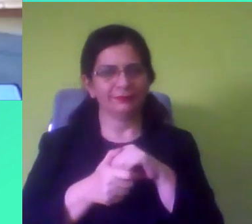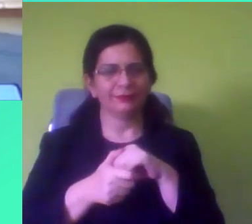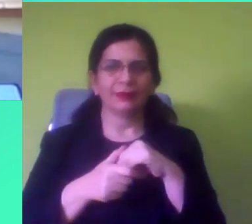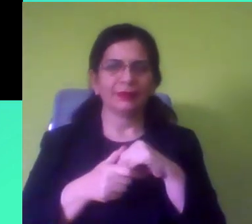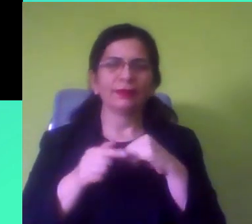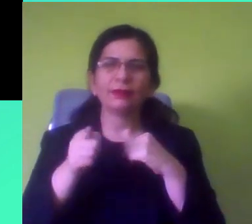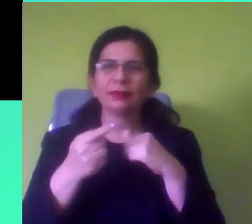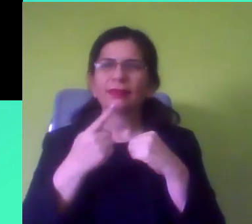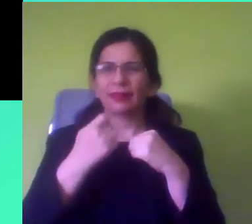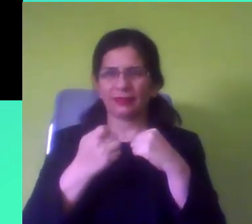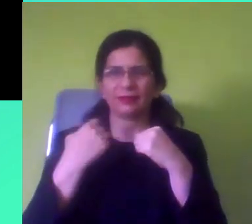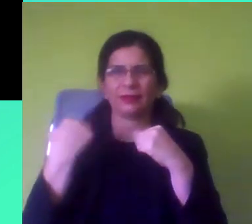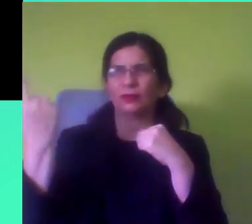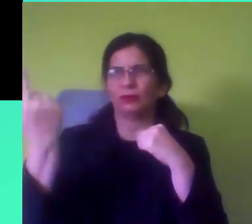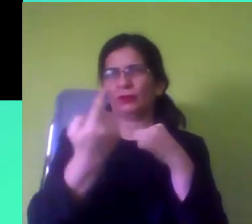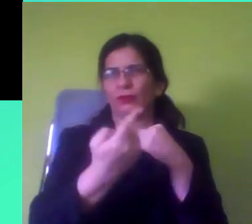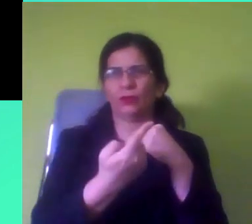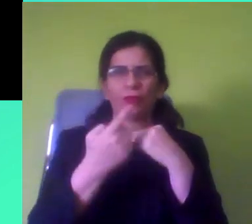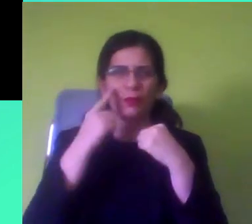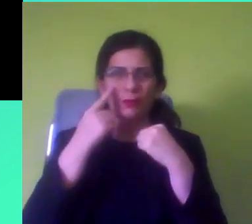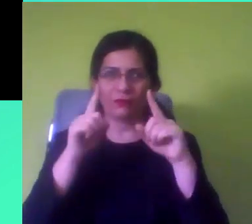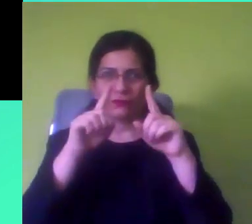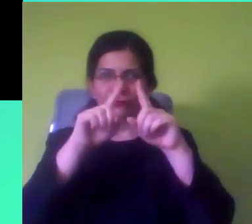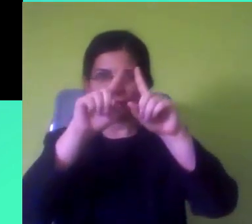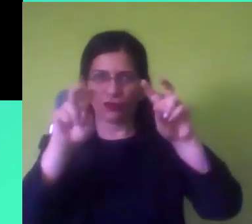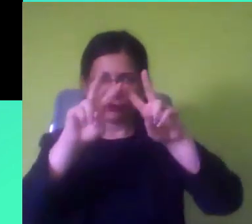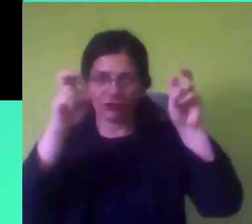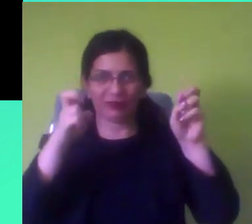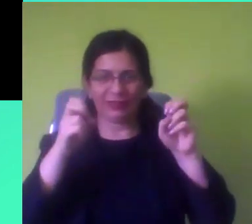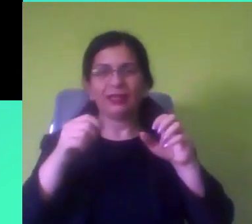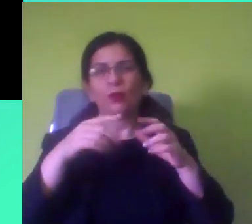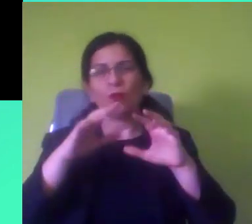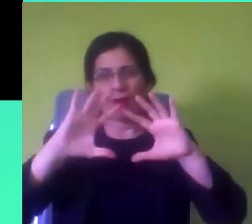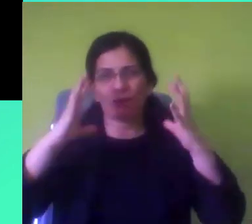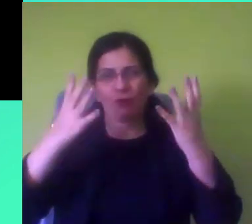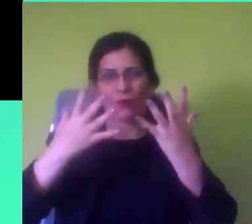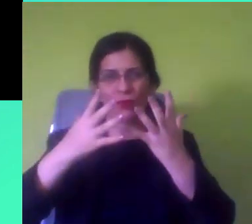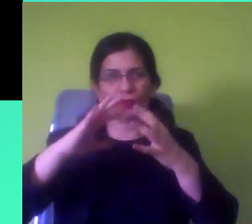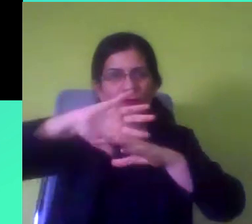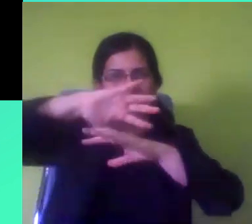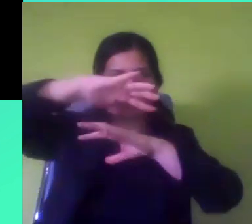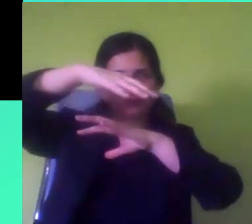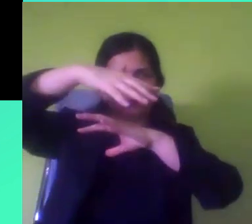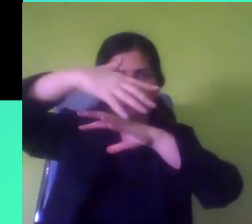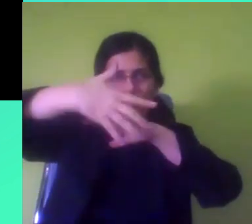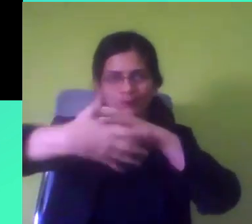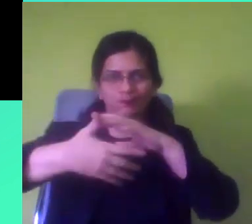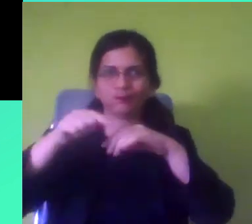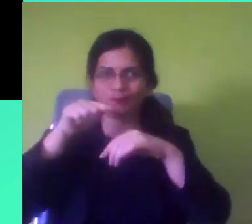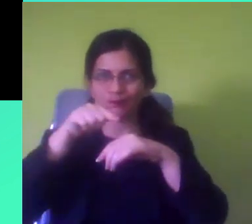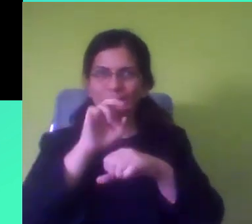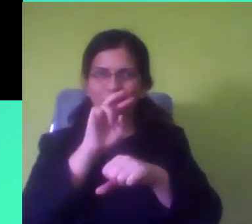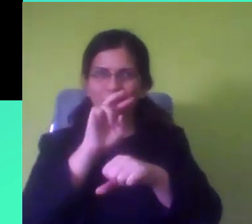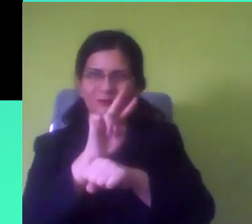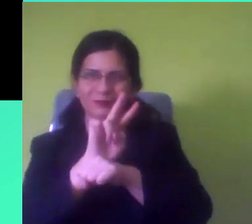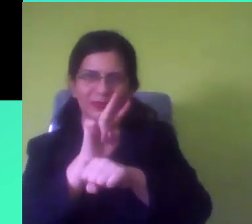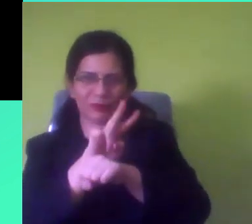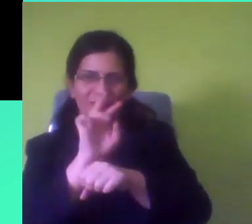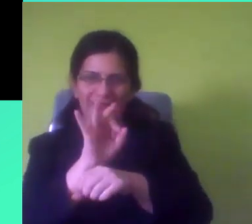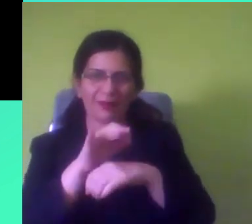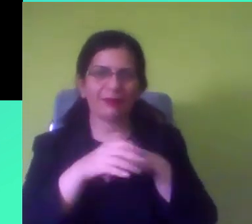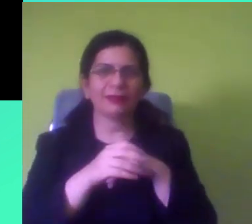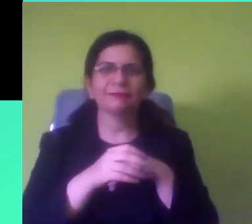del concepto de efecto invernadero o gases de efecto invernadero. El efecto invernadero es un efecto